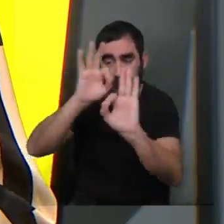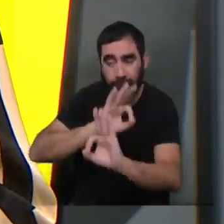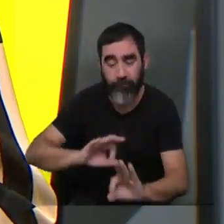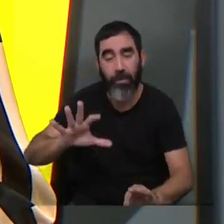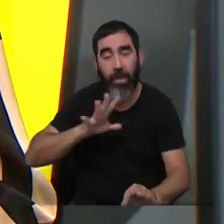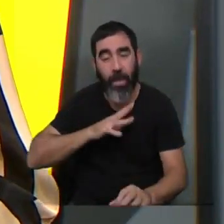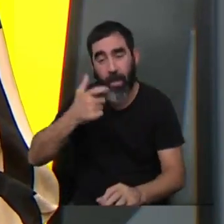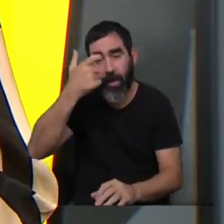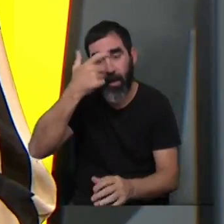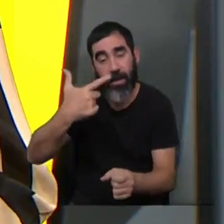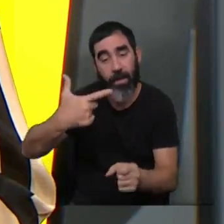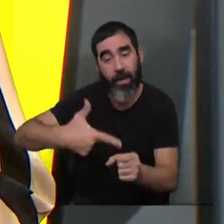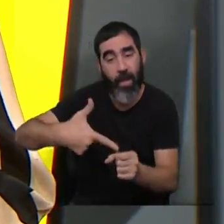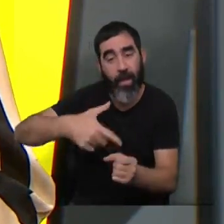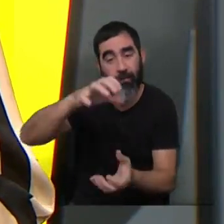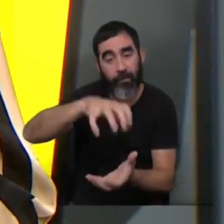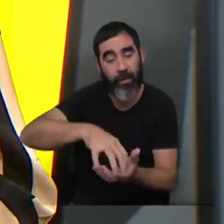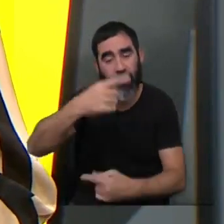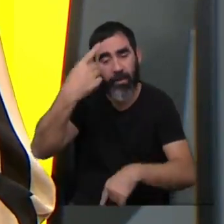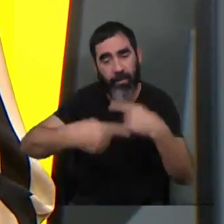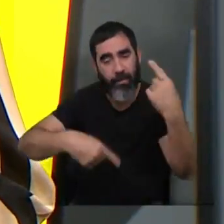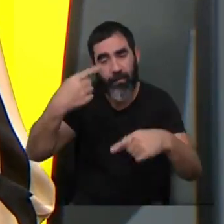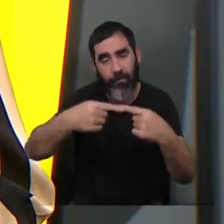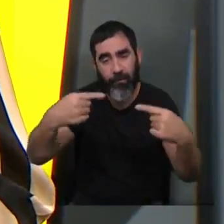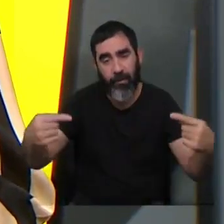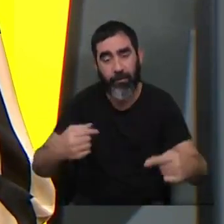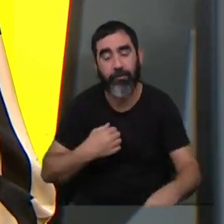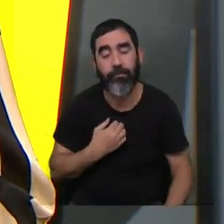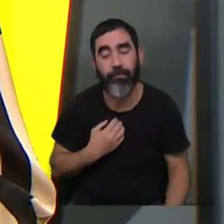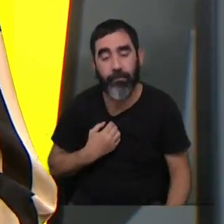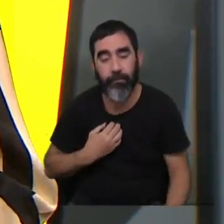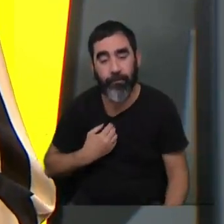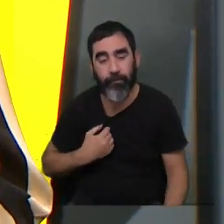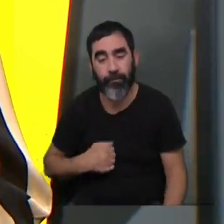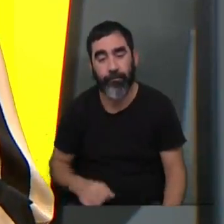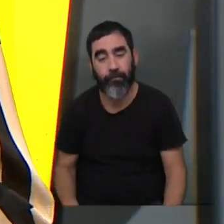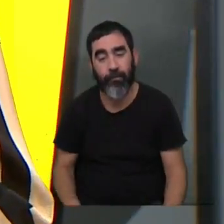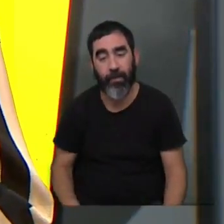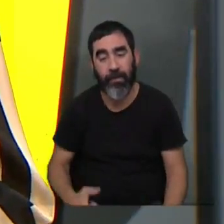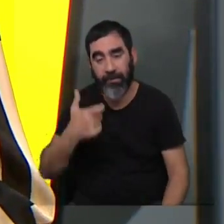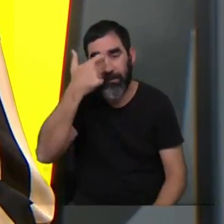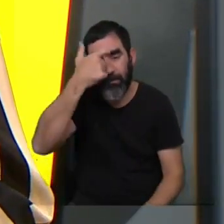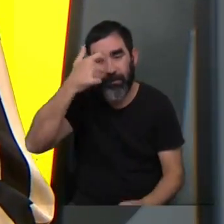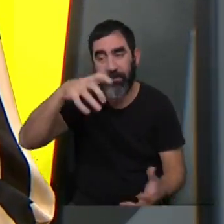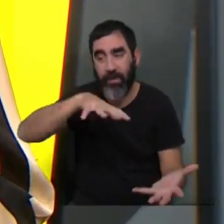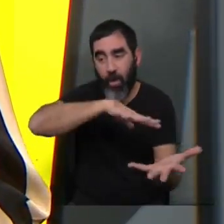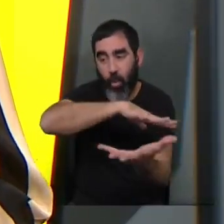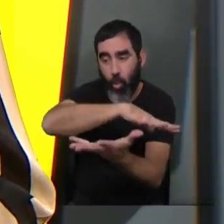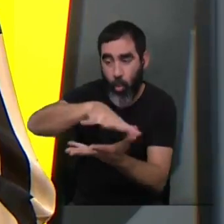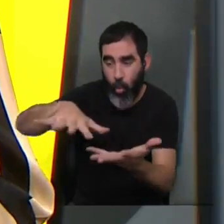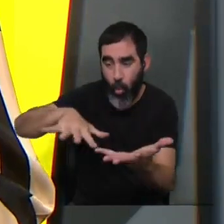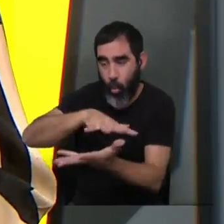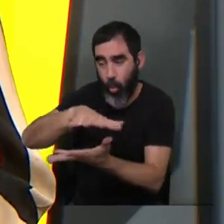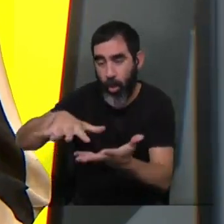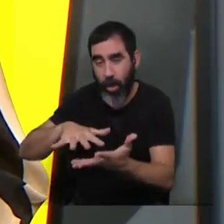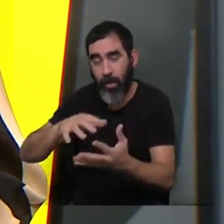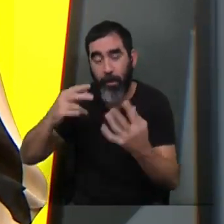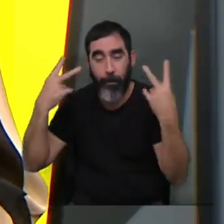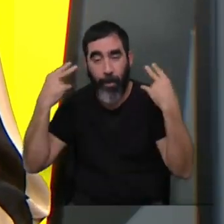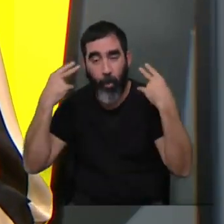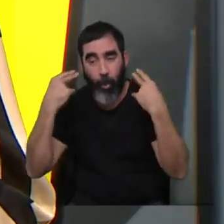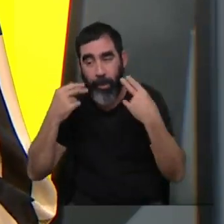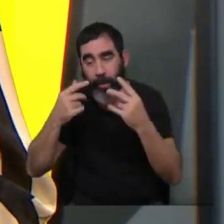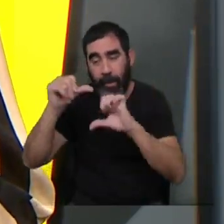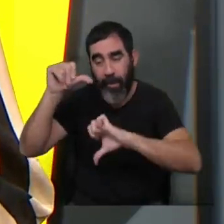estación de servicio en diferentes disciplinas, porque uno en esto de ciencia en lugares que también abordamos, que vamos a la peluquería, hablamos